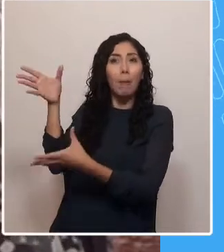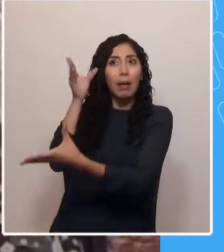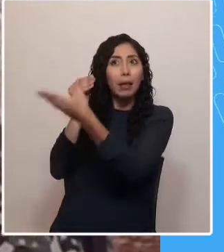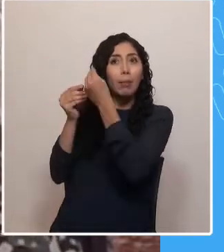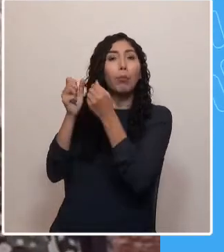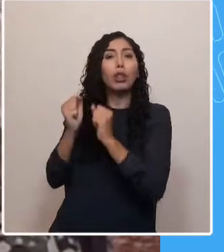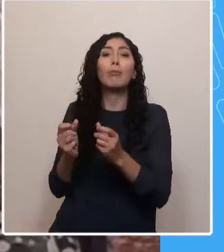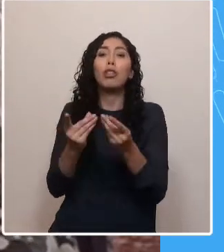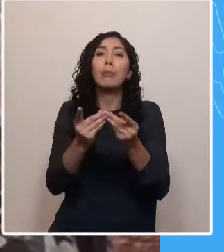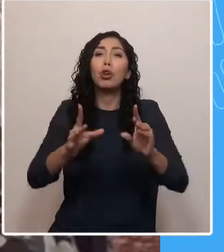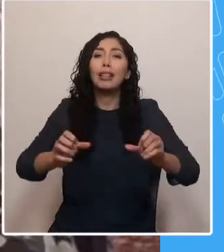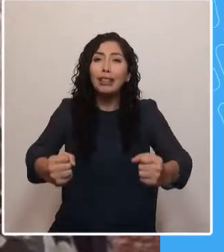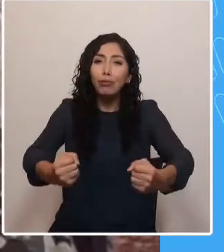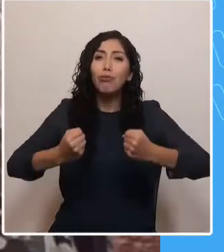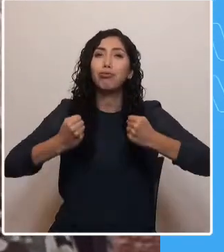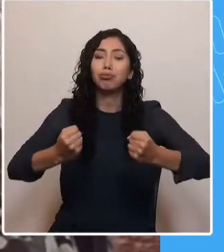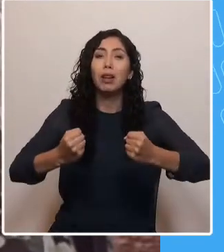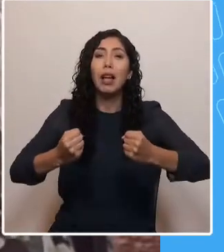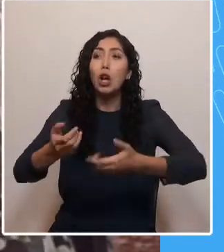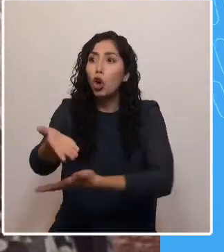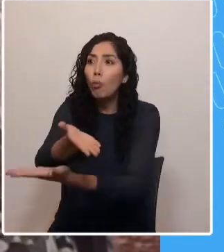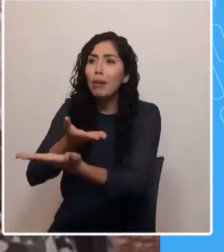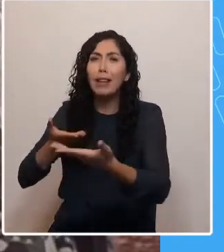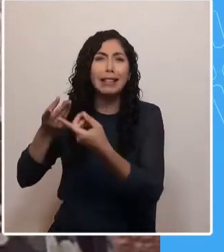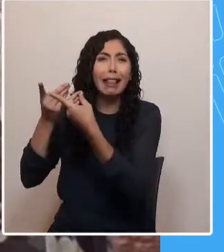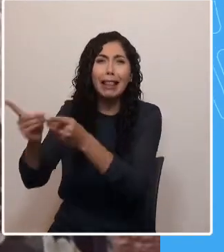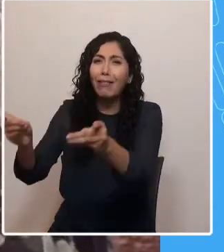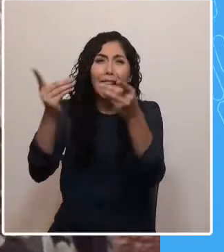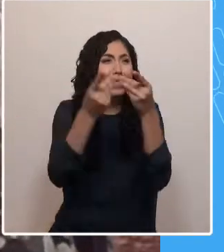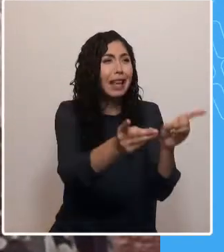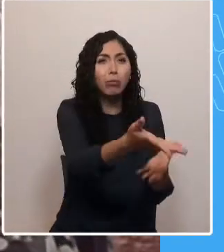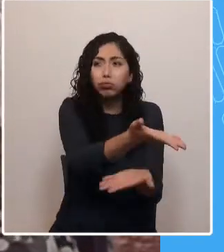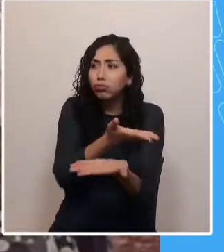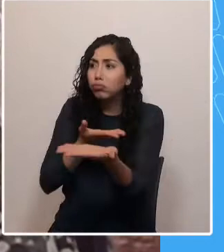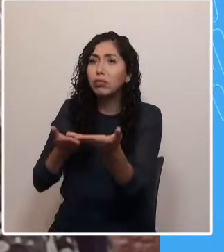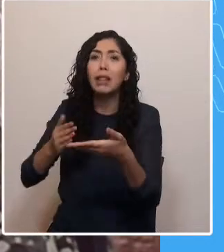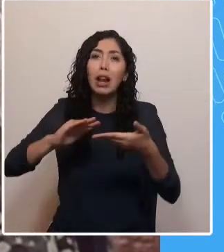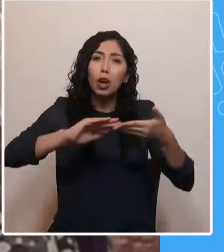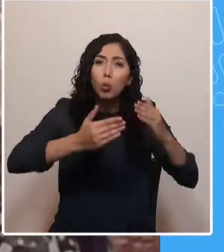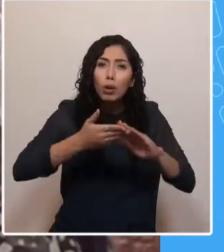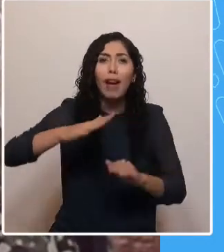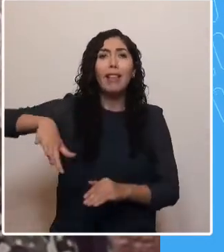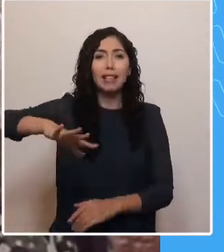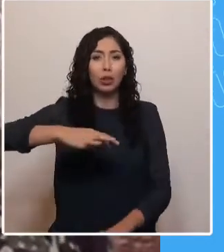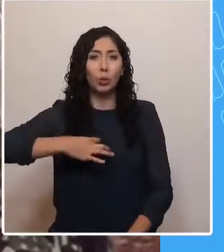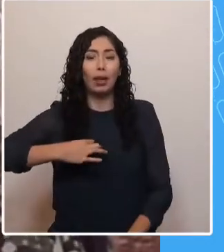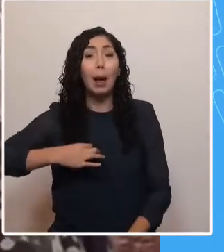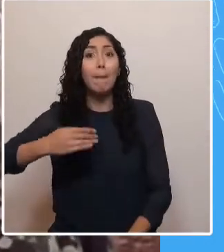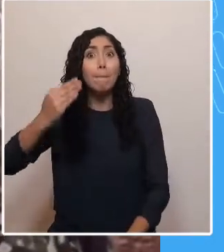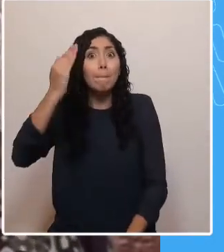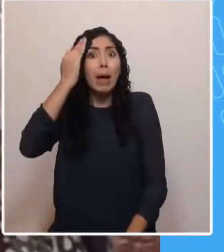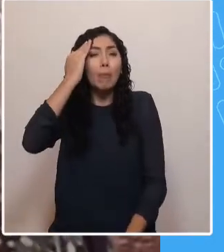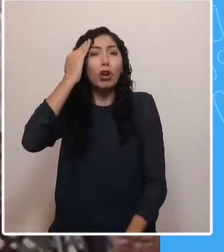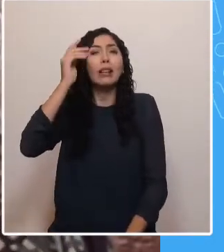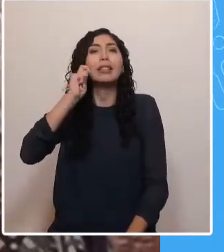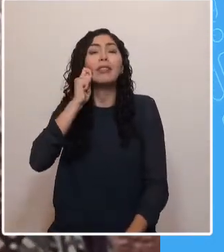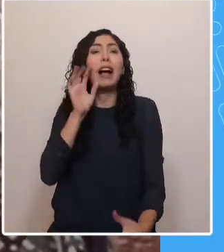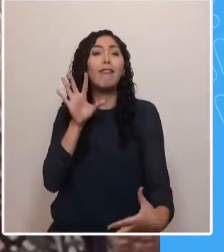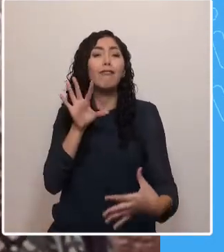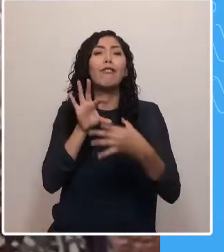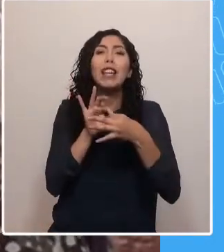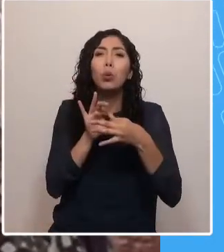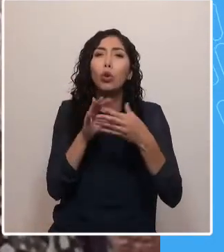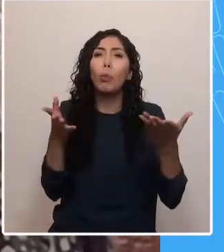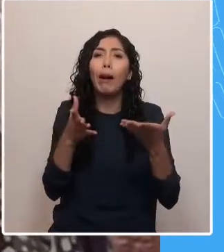democracia, la convivencia plural y diversa de la ciudadanía y las comunidades. Es decir, la memoria es un vínculo imprescindible para el desarrollo de